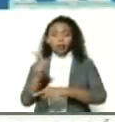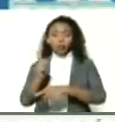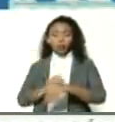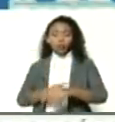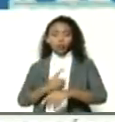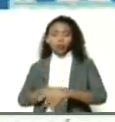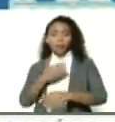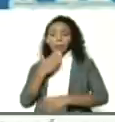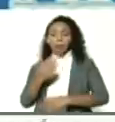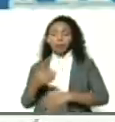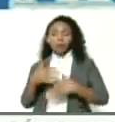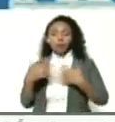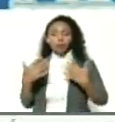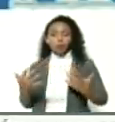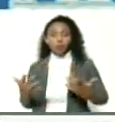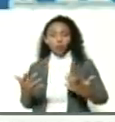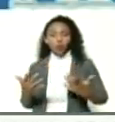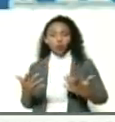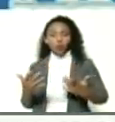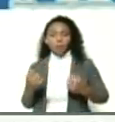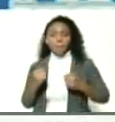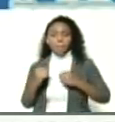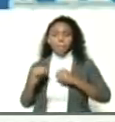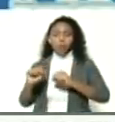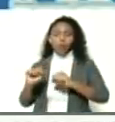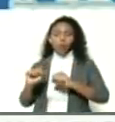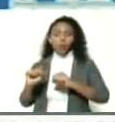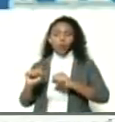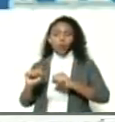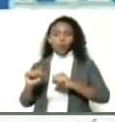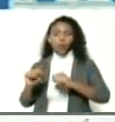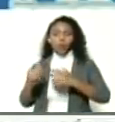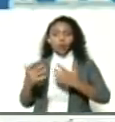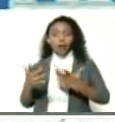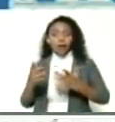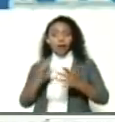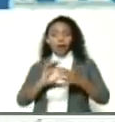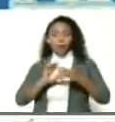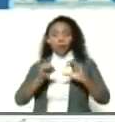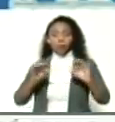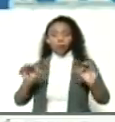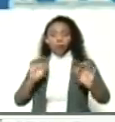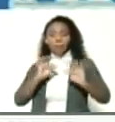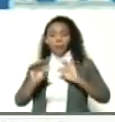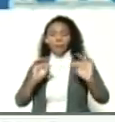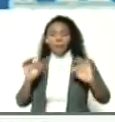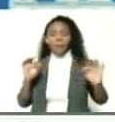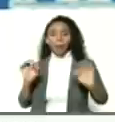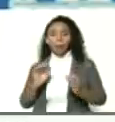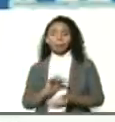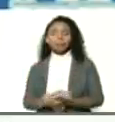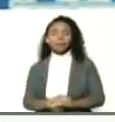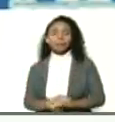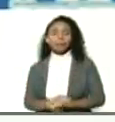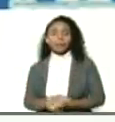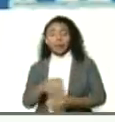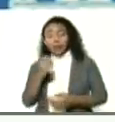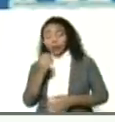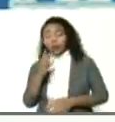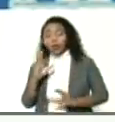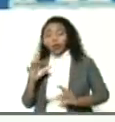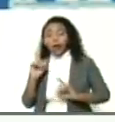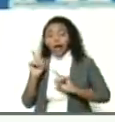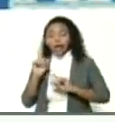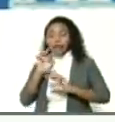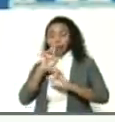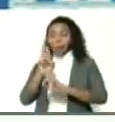momento permitieran impedir las cadenas de contagio. Y bueno, este es